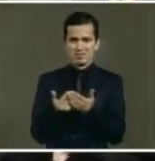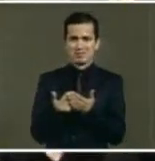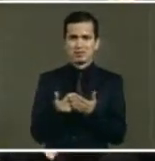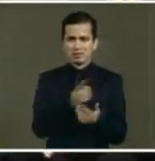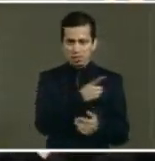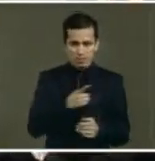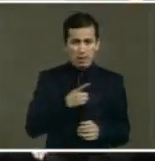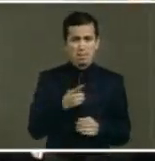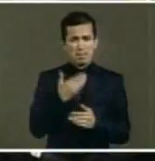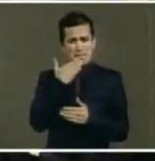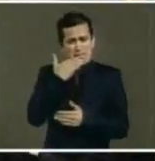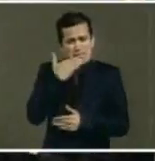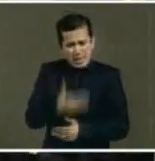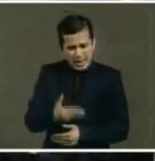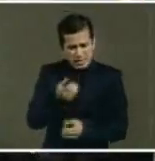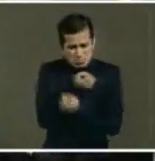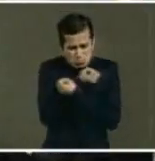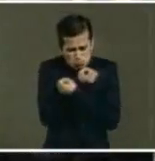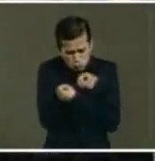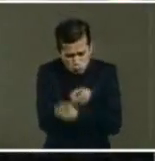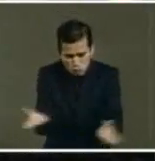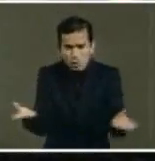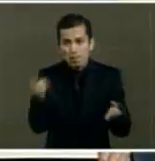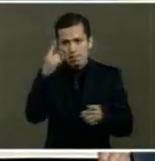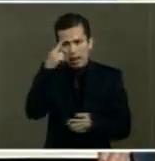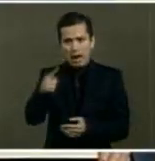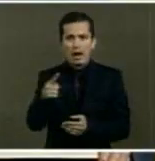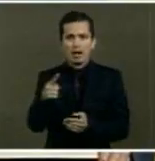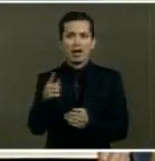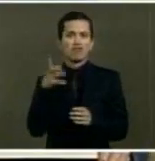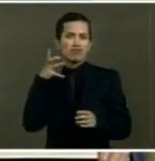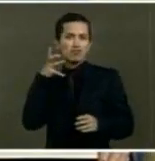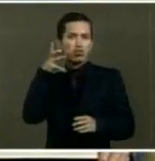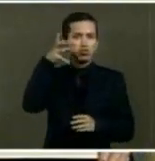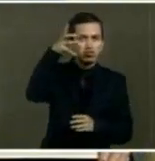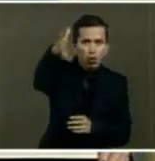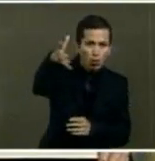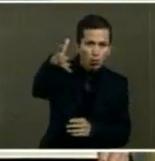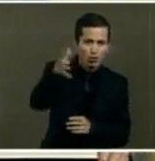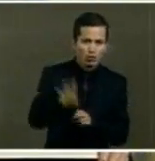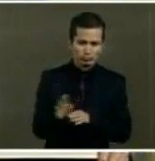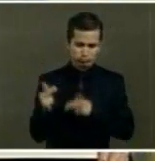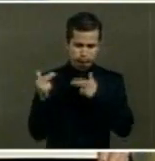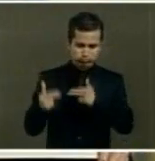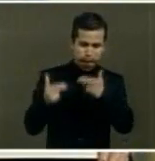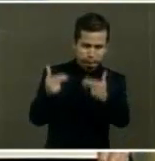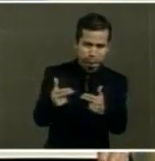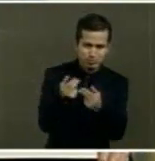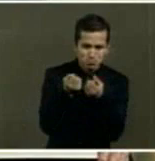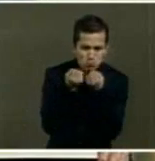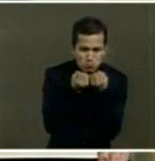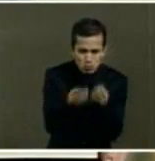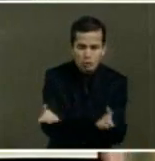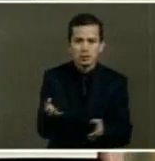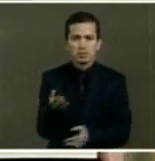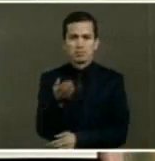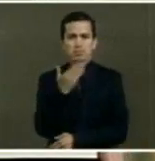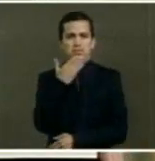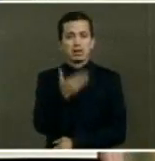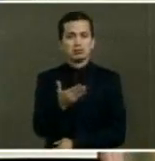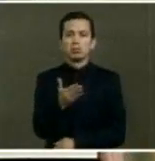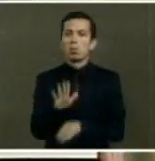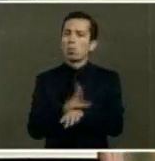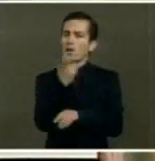sin comprometer a las generaciones del futuro. Y por ello es vital proteger nuestros recursos